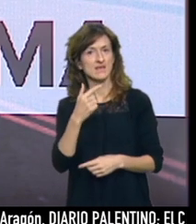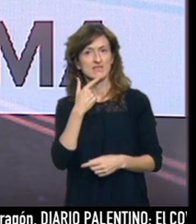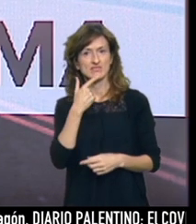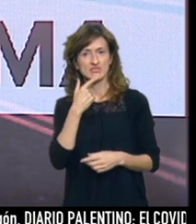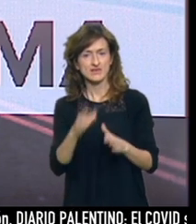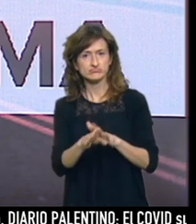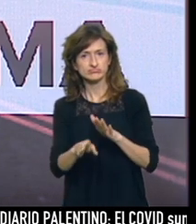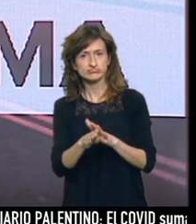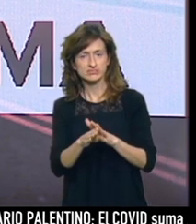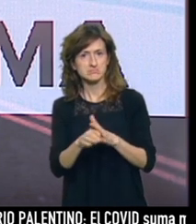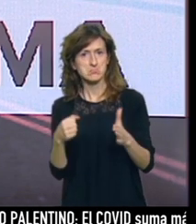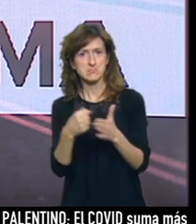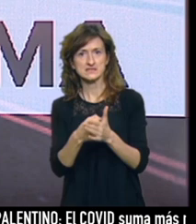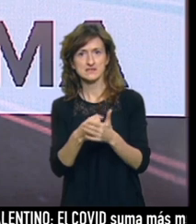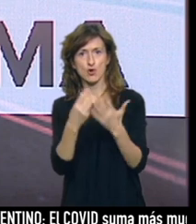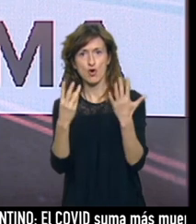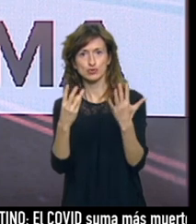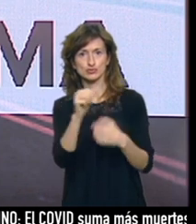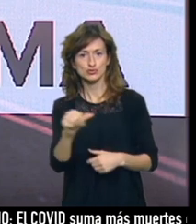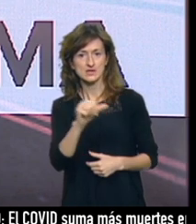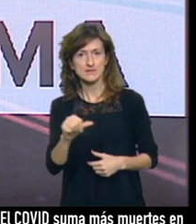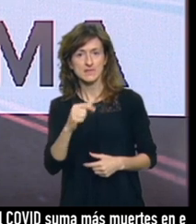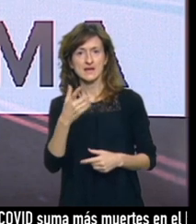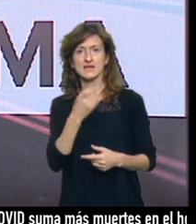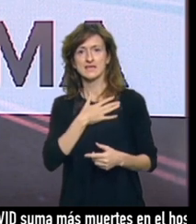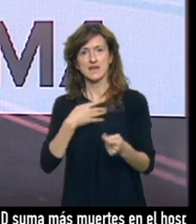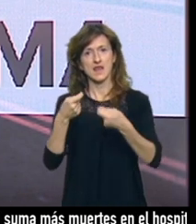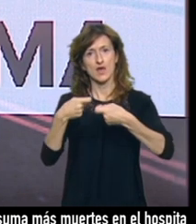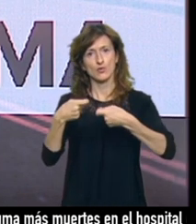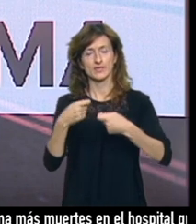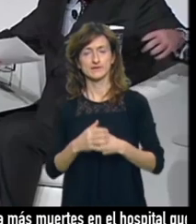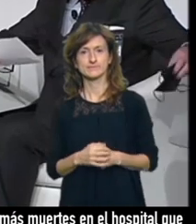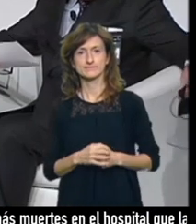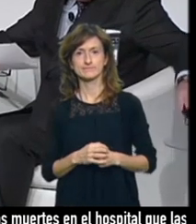no alargarlo más de 8 semanas, asegura estar dispuesto a negociar.